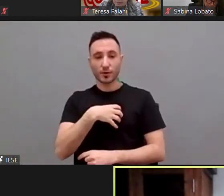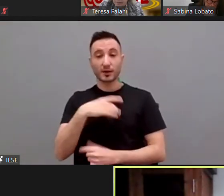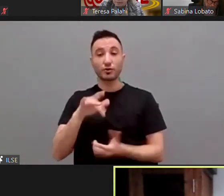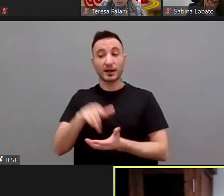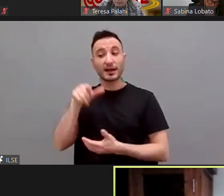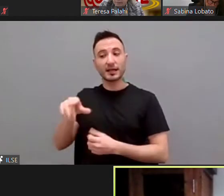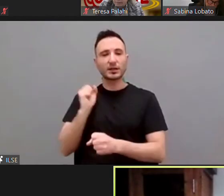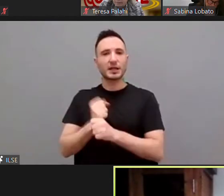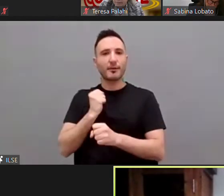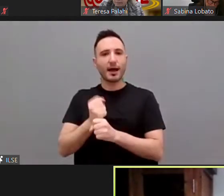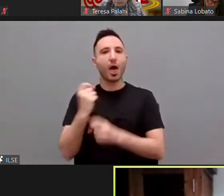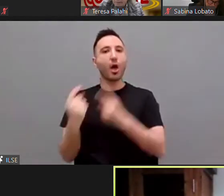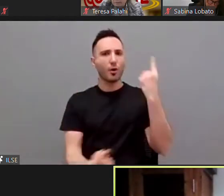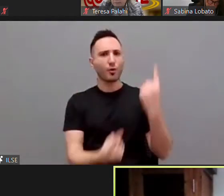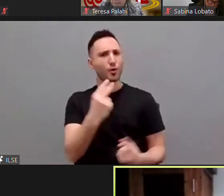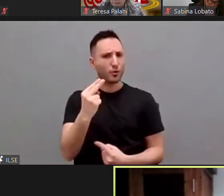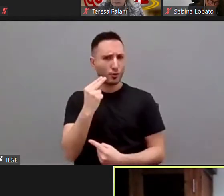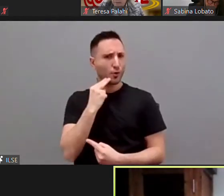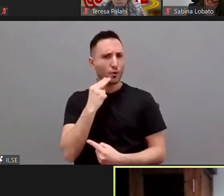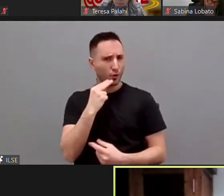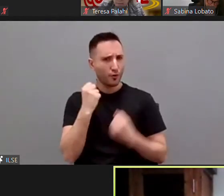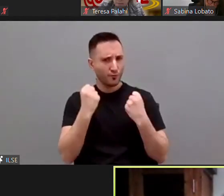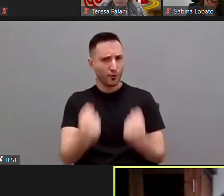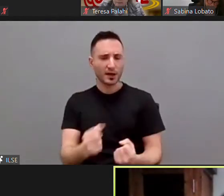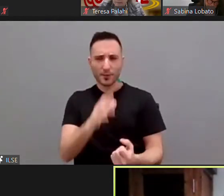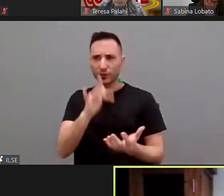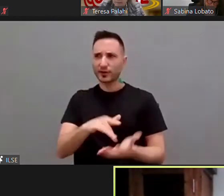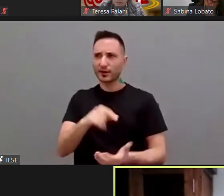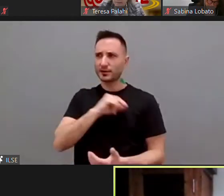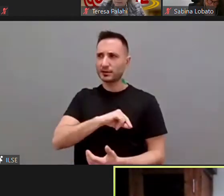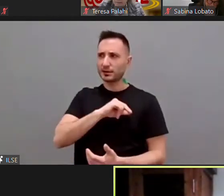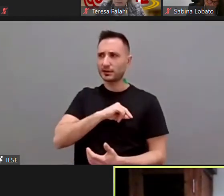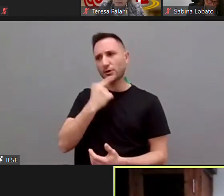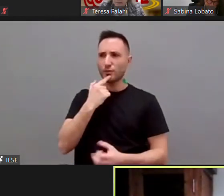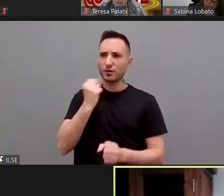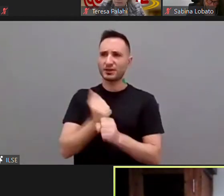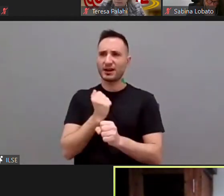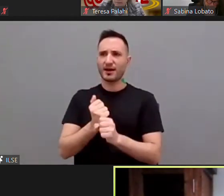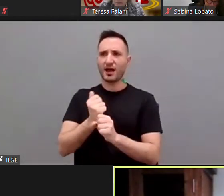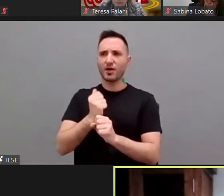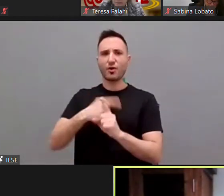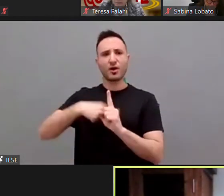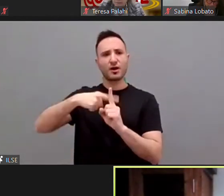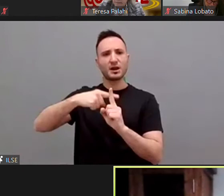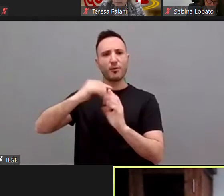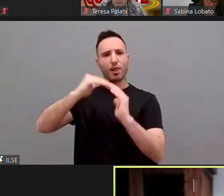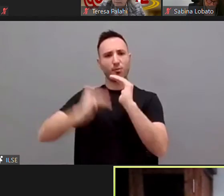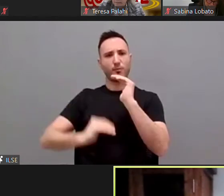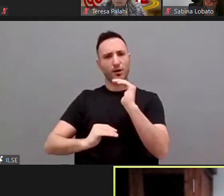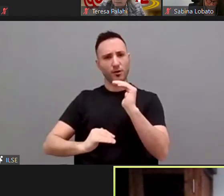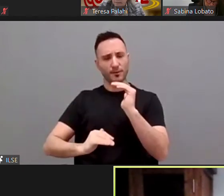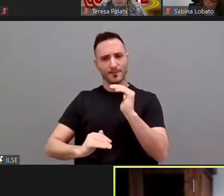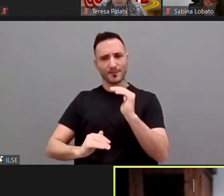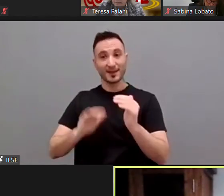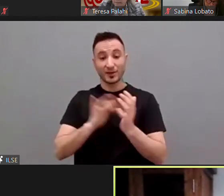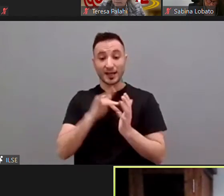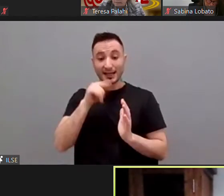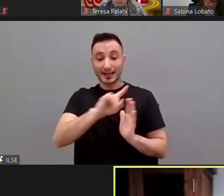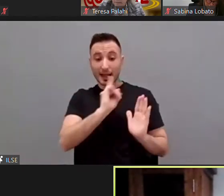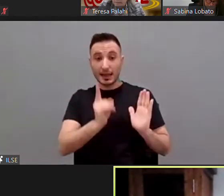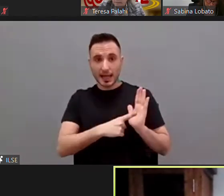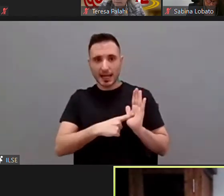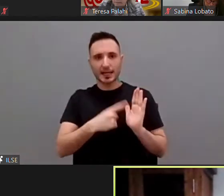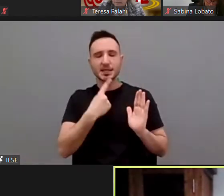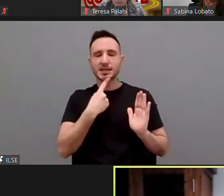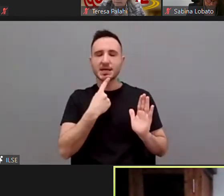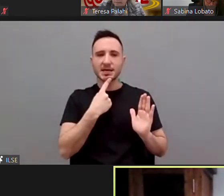da bastante miedo. Se pueden sentir como un trabajador de segunda clase. Igualmente, la ley, hay un punto que